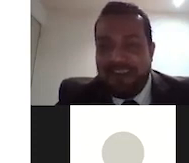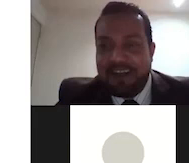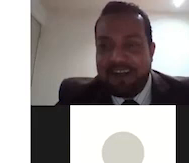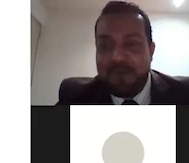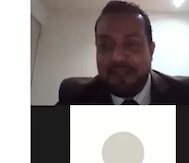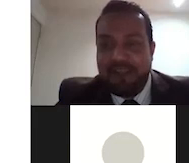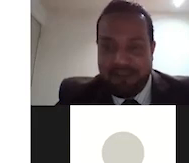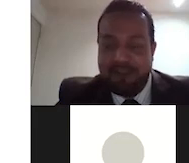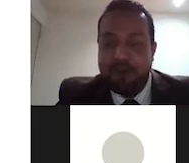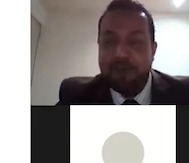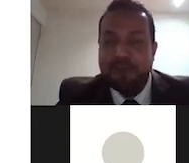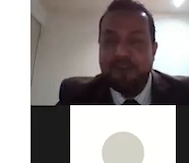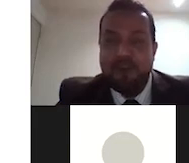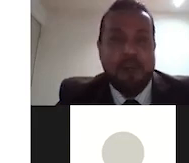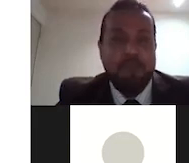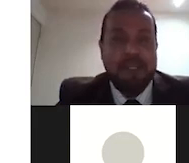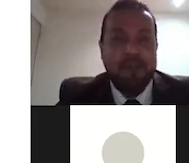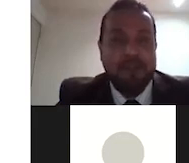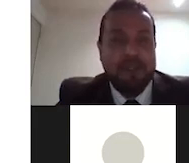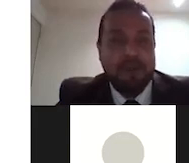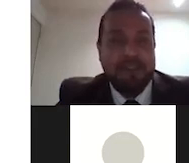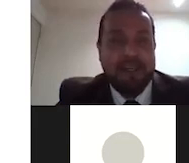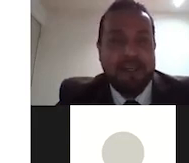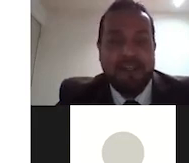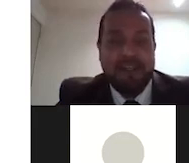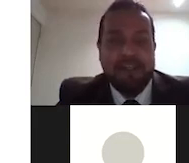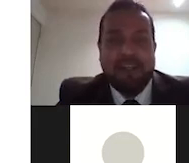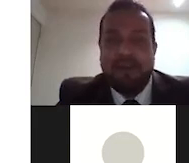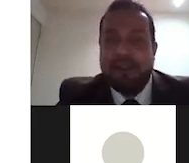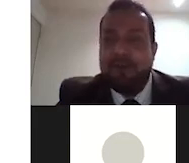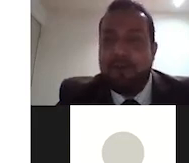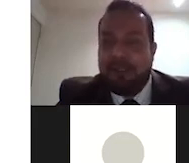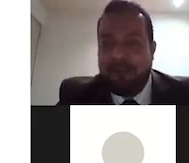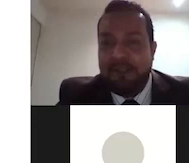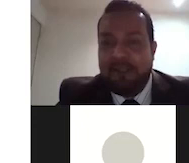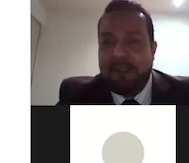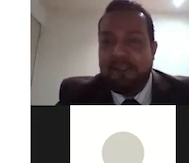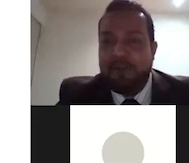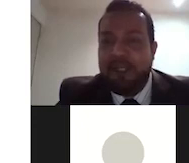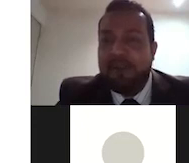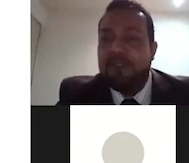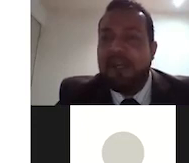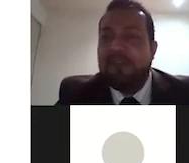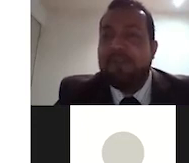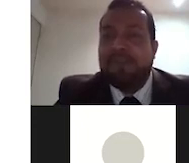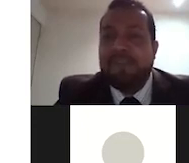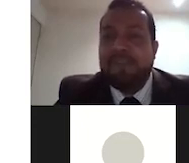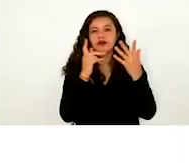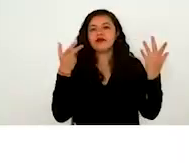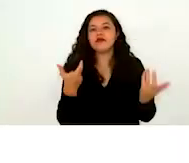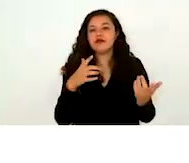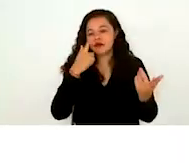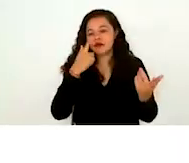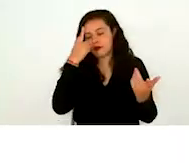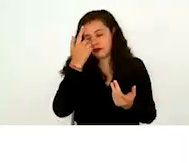realmente cómo están mis alumnos en la universidad es que activen las neuronas que estos son ejercicios de activación